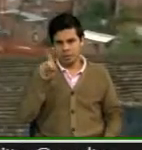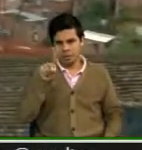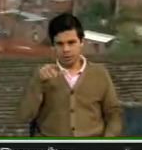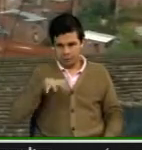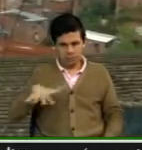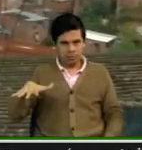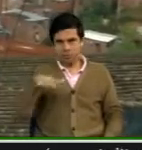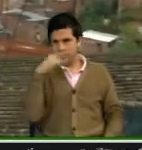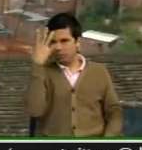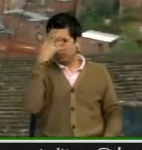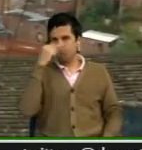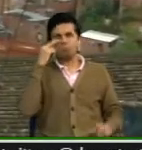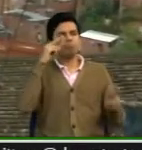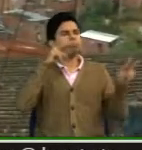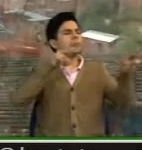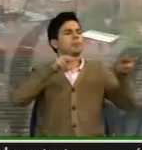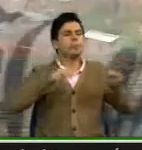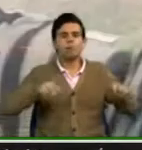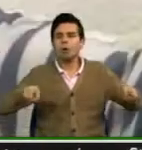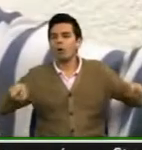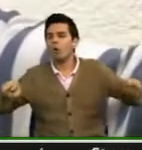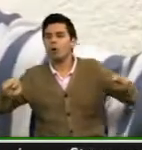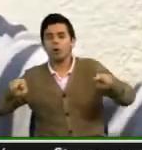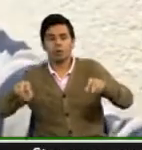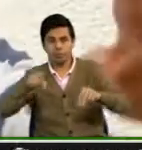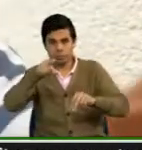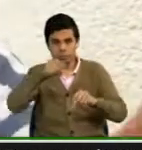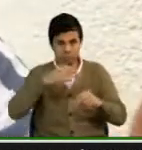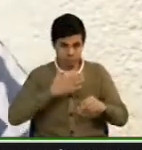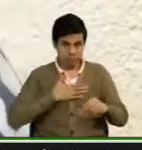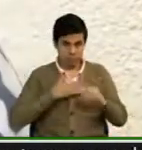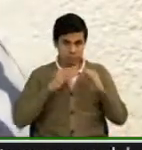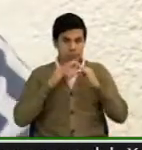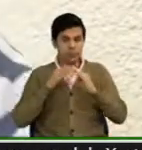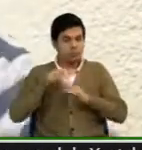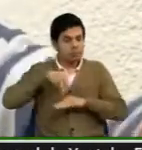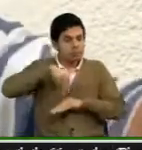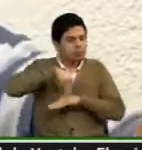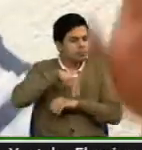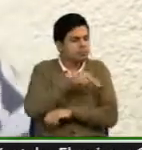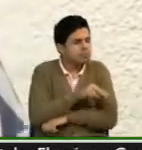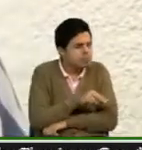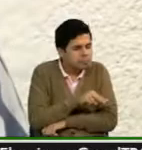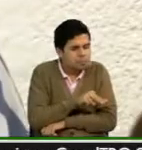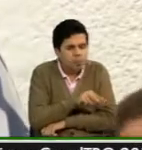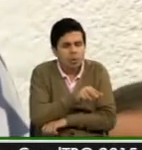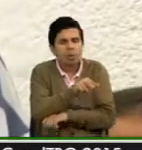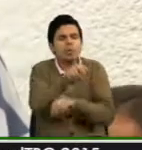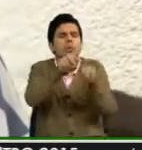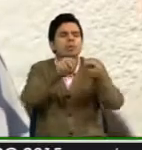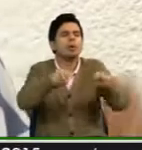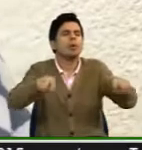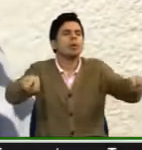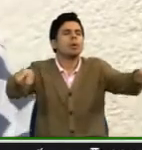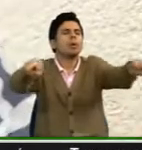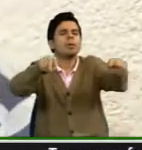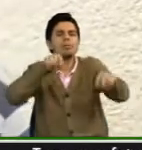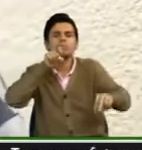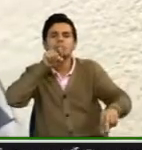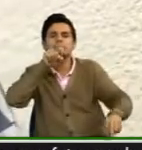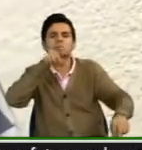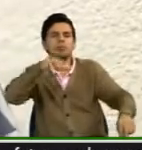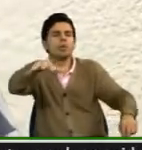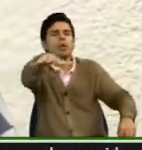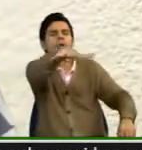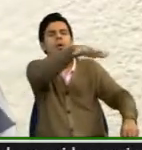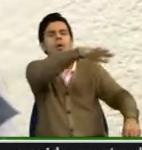Y tiene buen visaje, porque usted ahorita allí en la casa mía, usted se hace ahí, divisa todo Bucaramanga. Y ahí hasta allá en